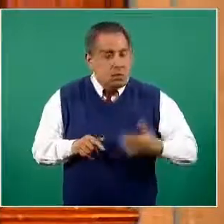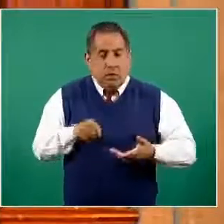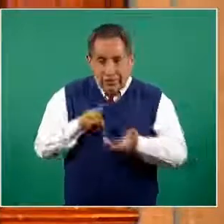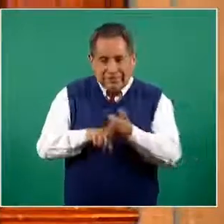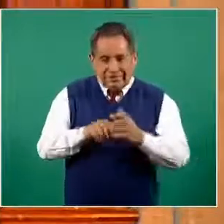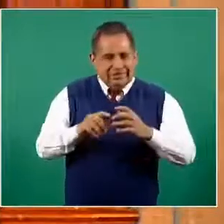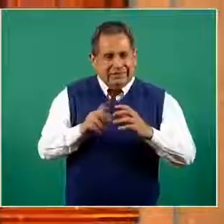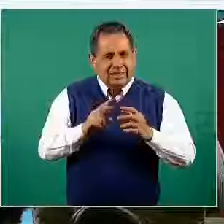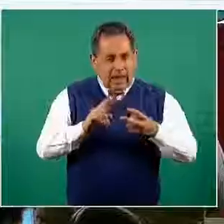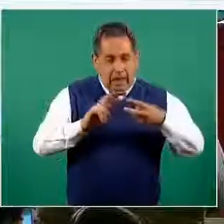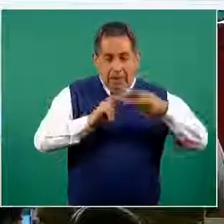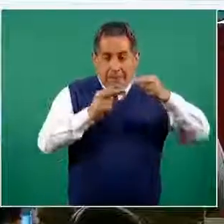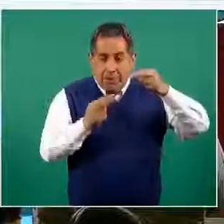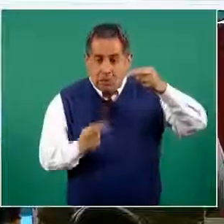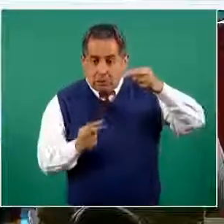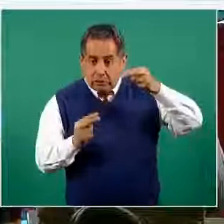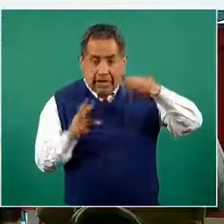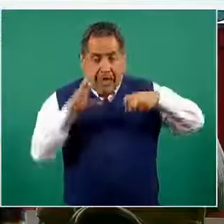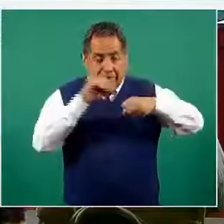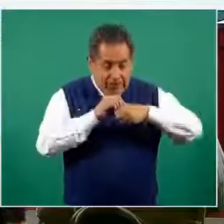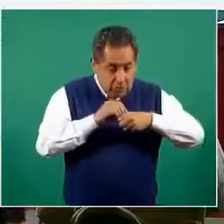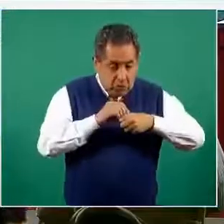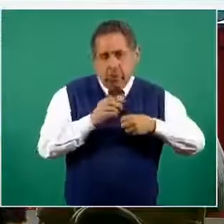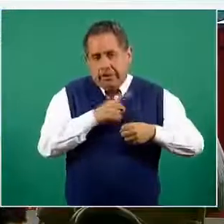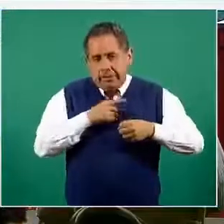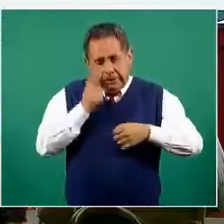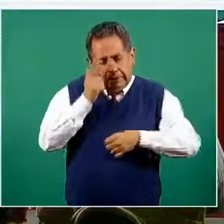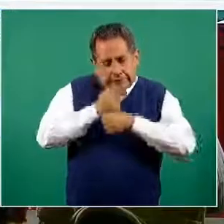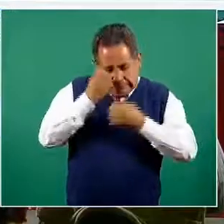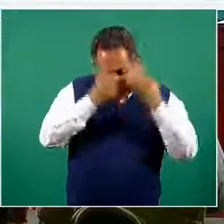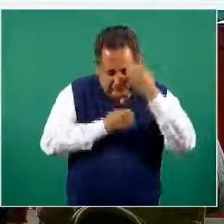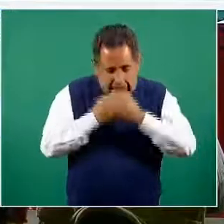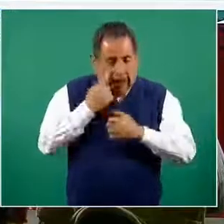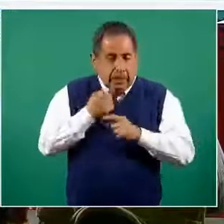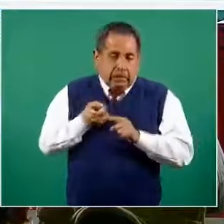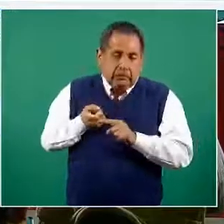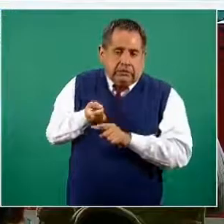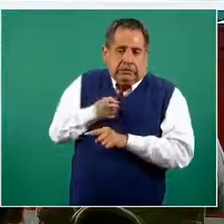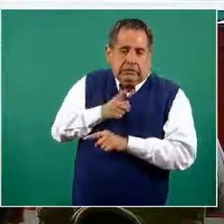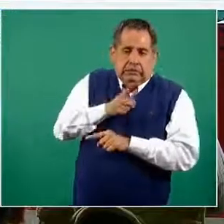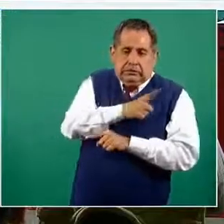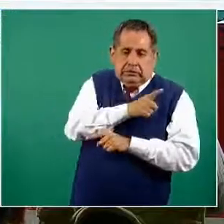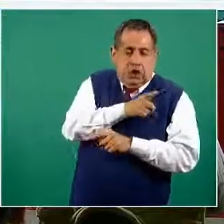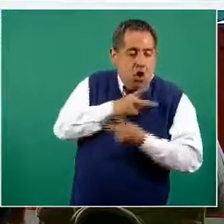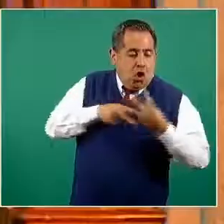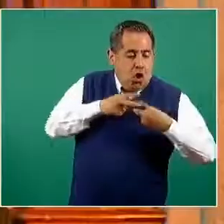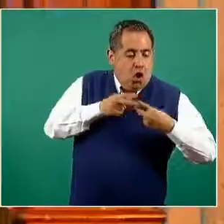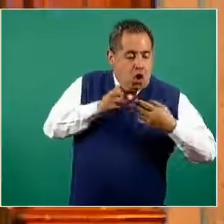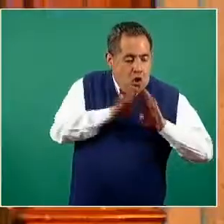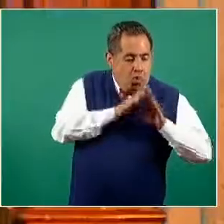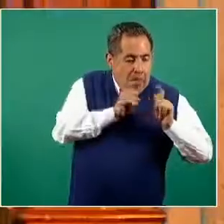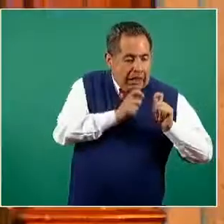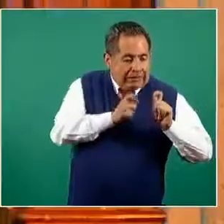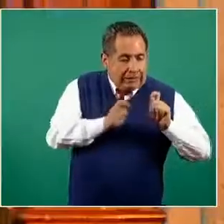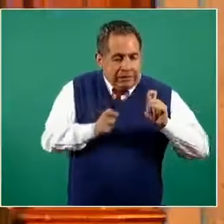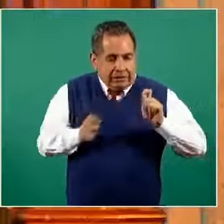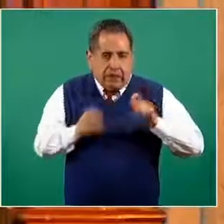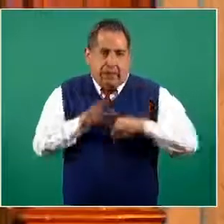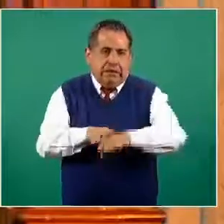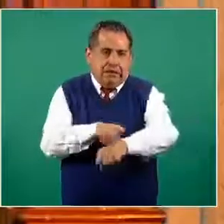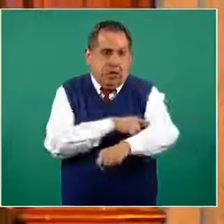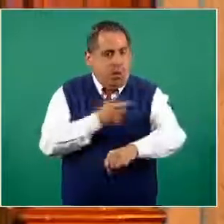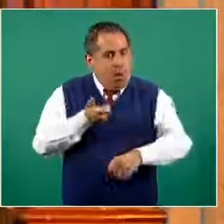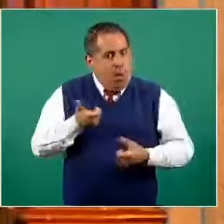virus tenga todas estas mutaciones, tenemos que hacer la secuencia del genoma completo, que es un procedimiento ciertamente largo e incluso